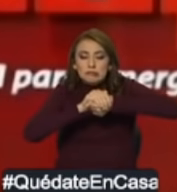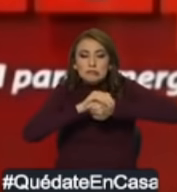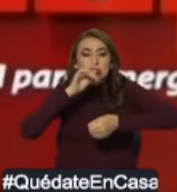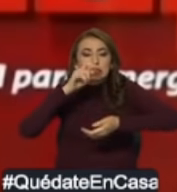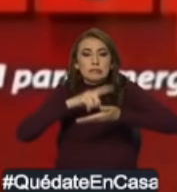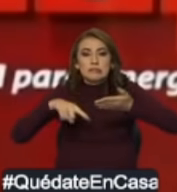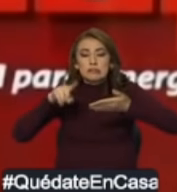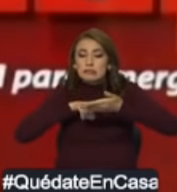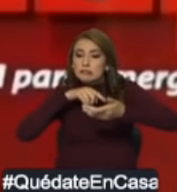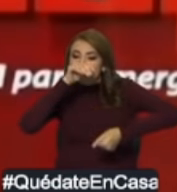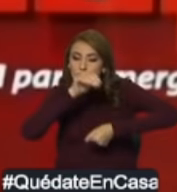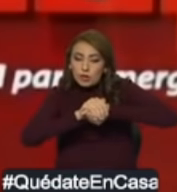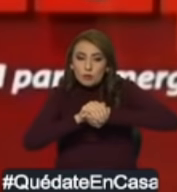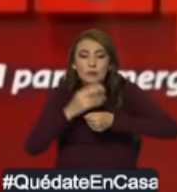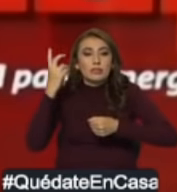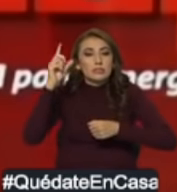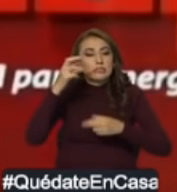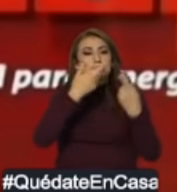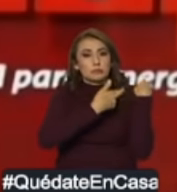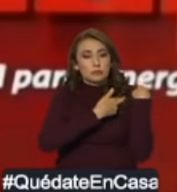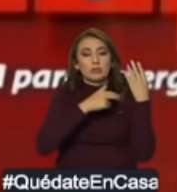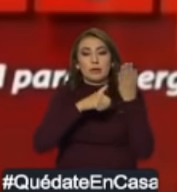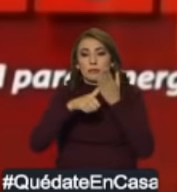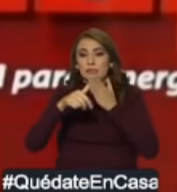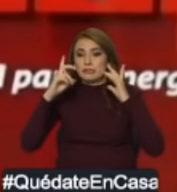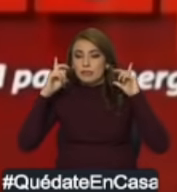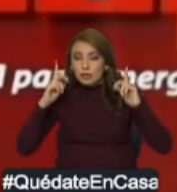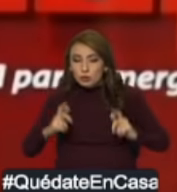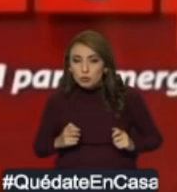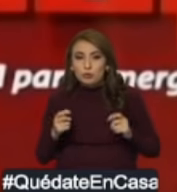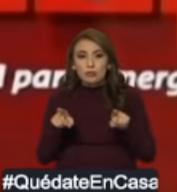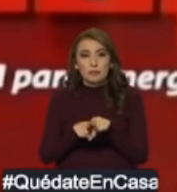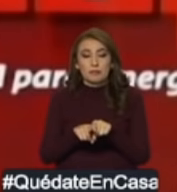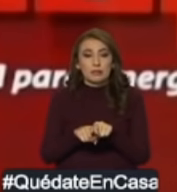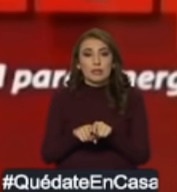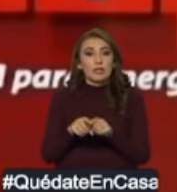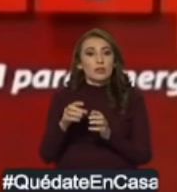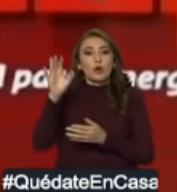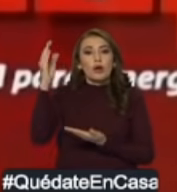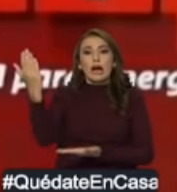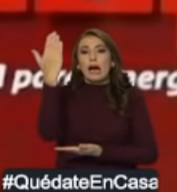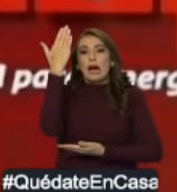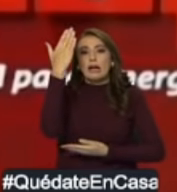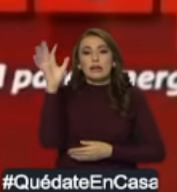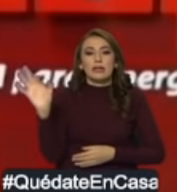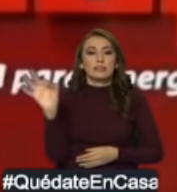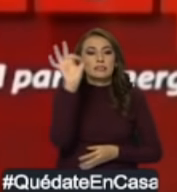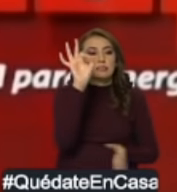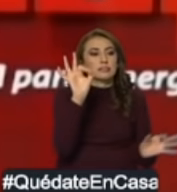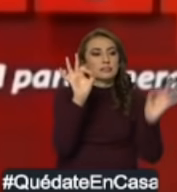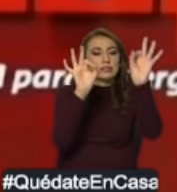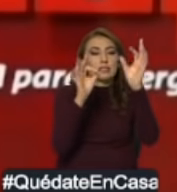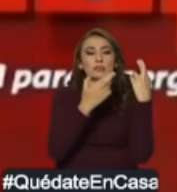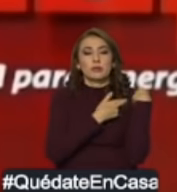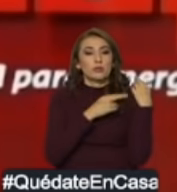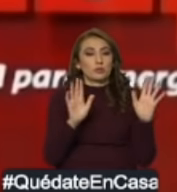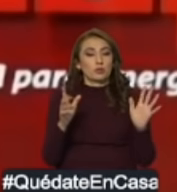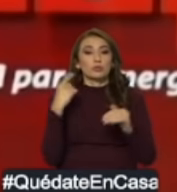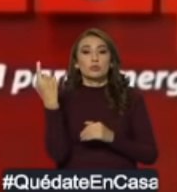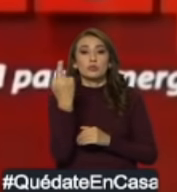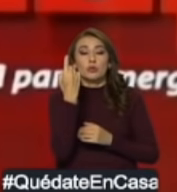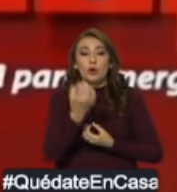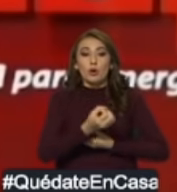desde el punto de vista del sistema de salud. Los alcaldes no hay ninguna delegación ni entrega de competencias. Lo que sí hay es